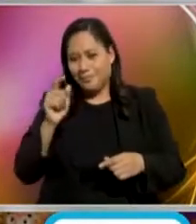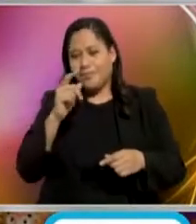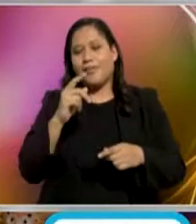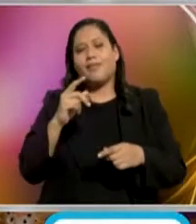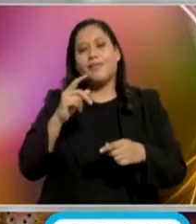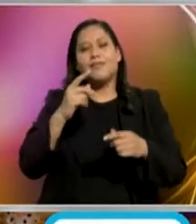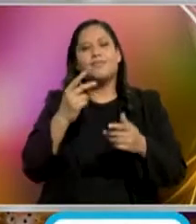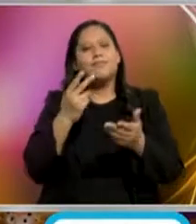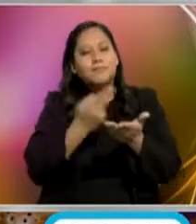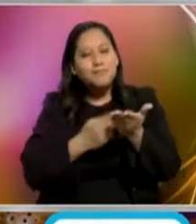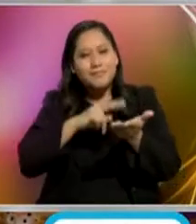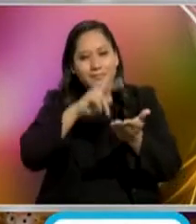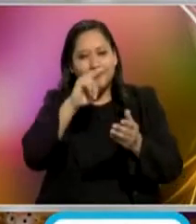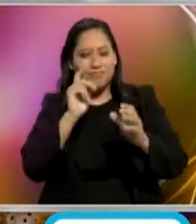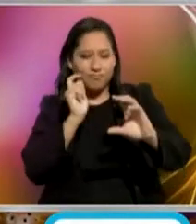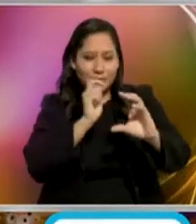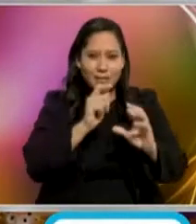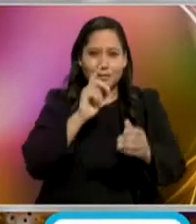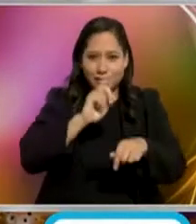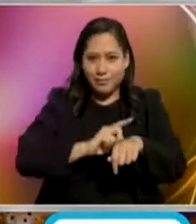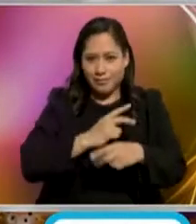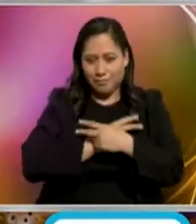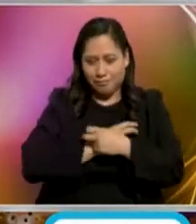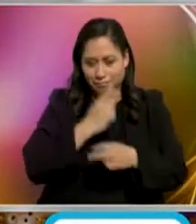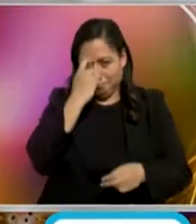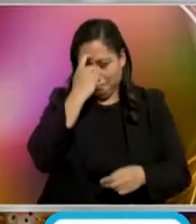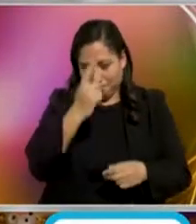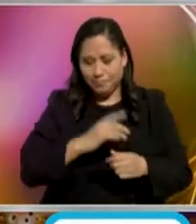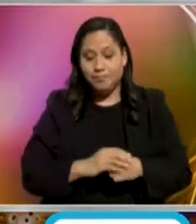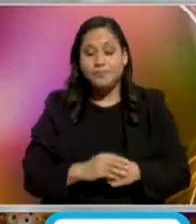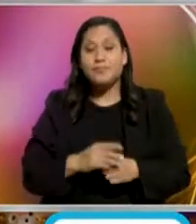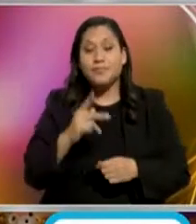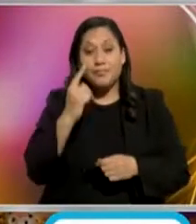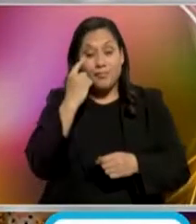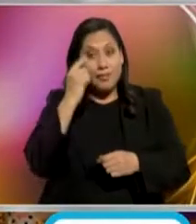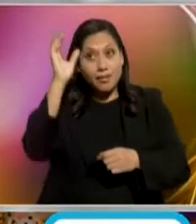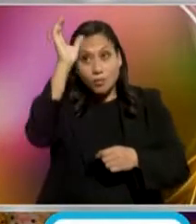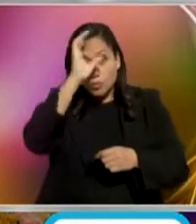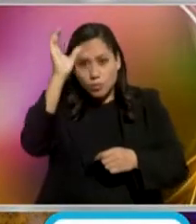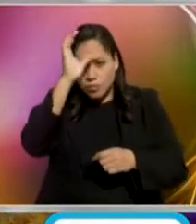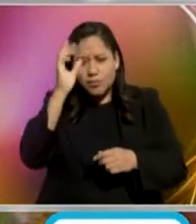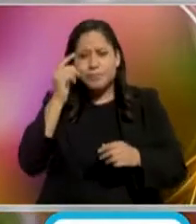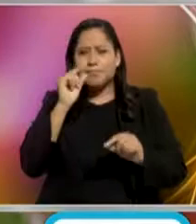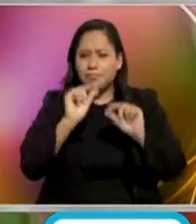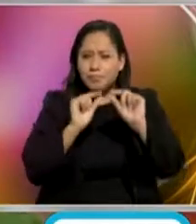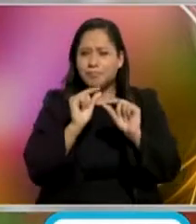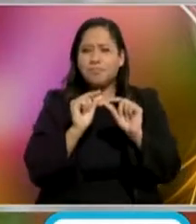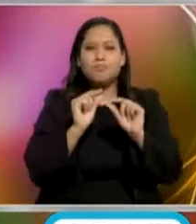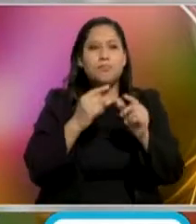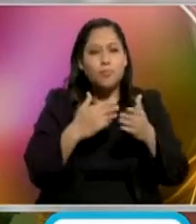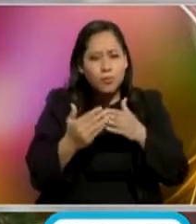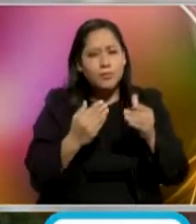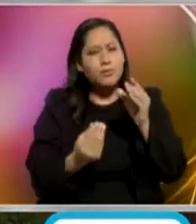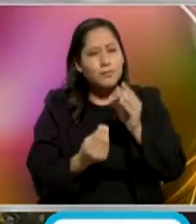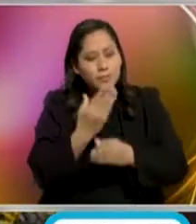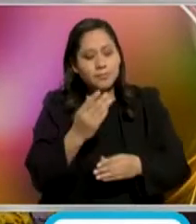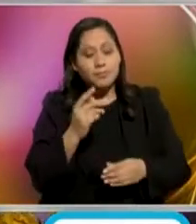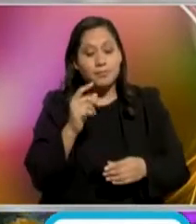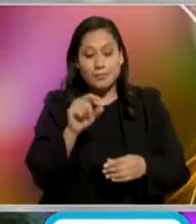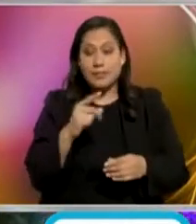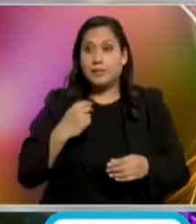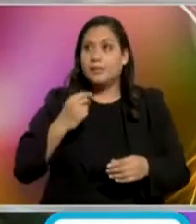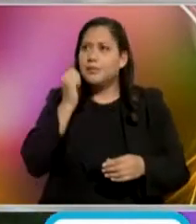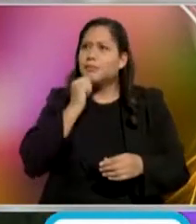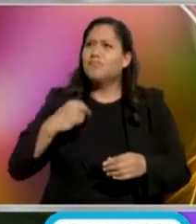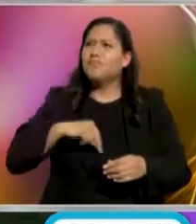de nuestro Día de Muertos. Pero exacto, a medida que las culturas van avanzando, siempre, bueno, pues tenemos la esperanza